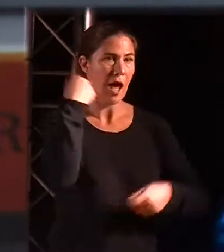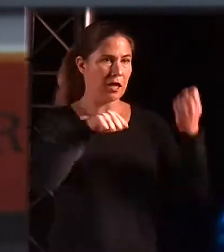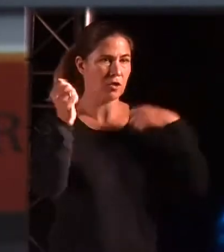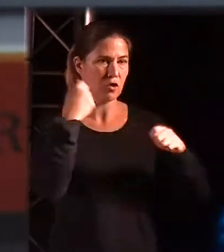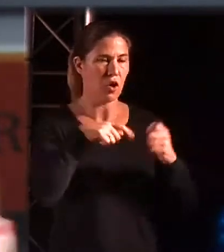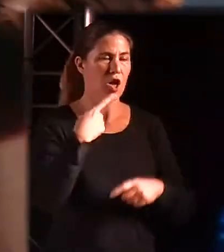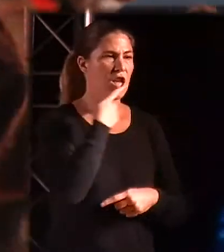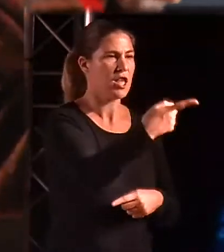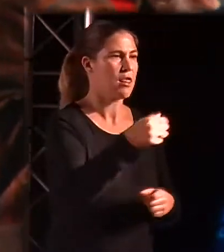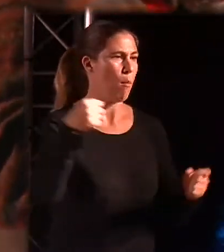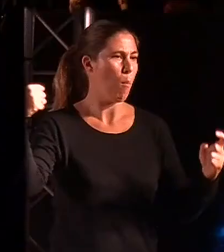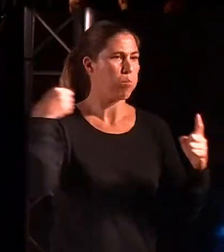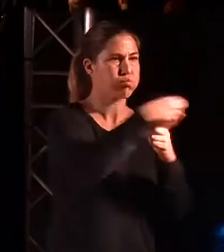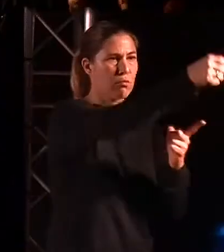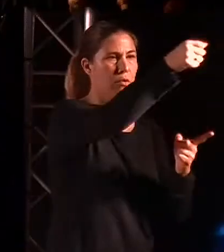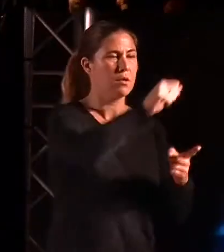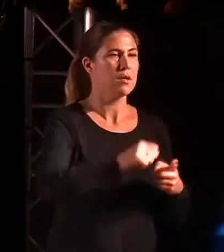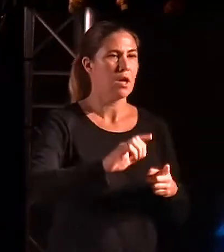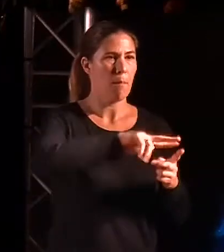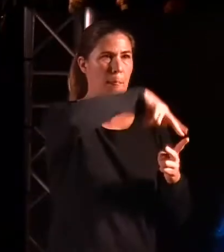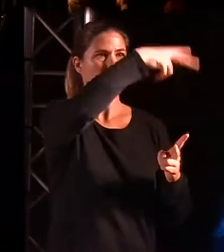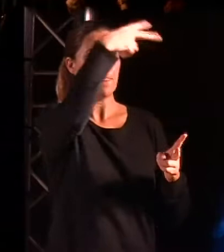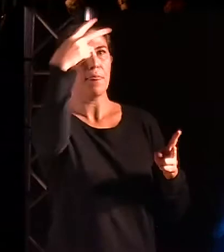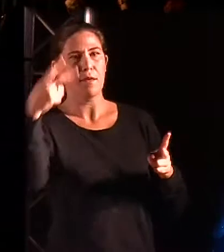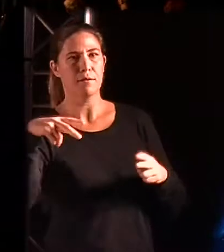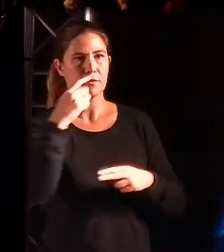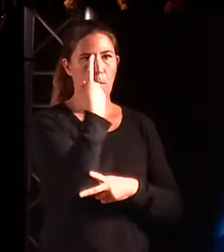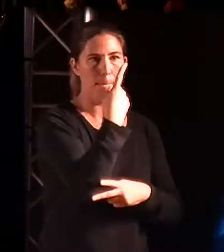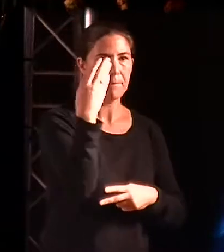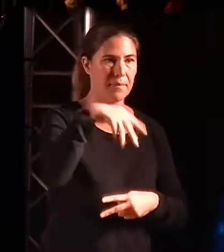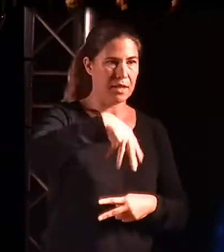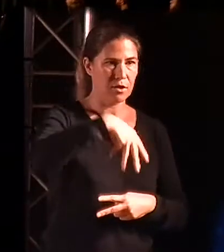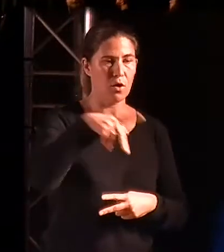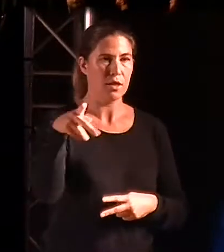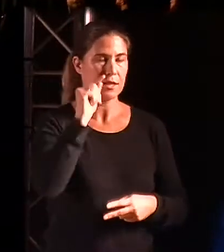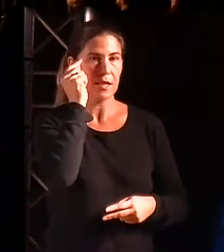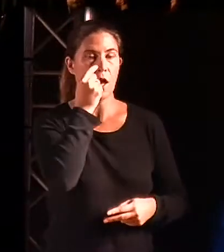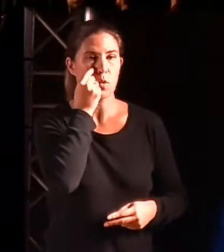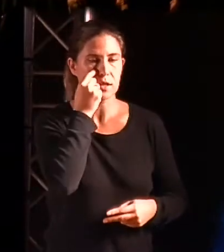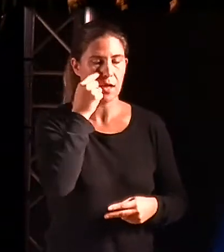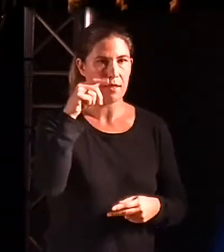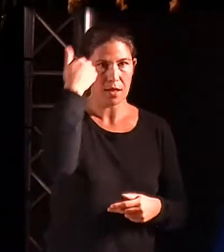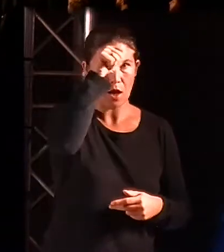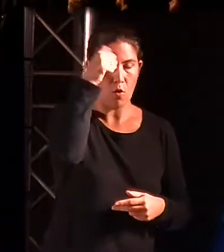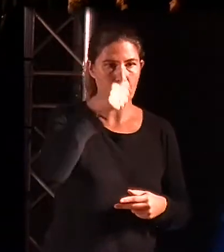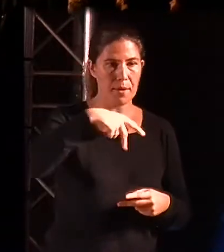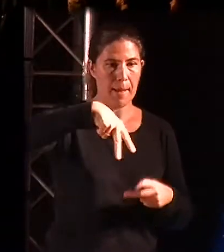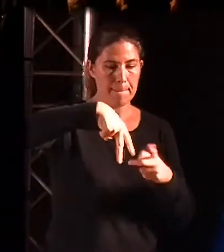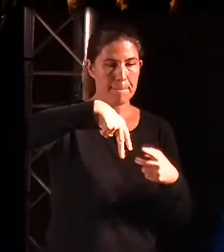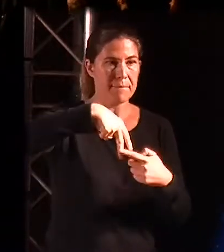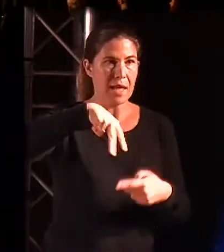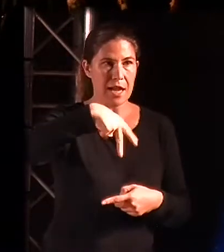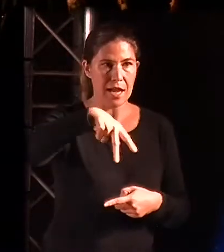poco violento, le pega un puñetazo, le lanza un metro en el aire y en ese momento se da cuenta de que el tipo no tiene